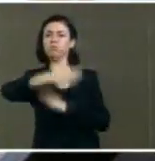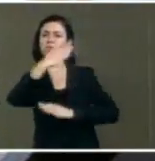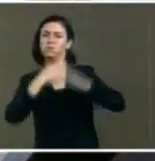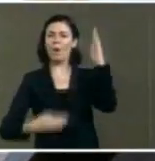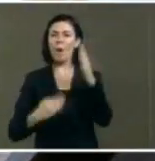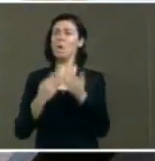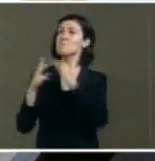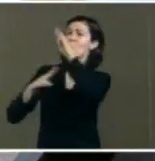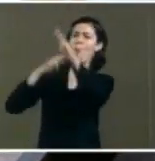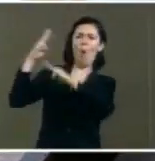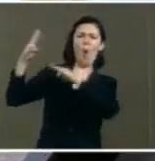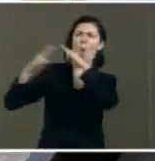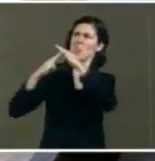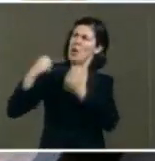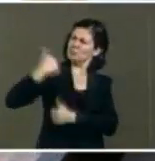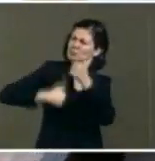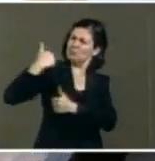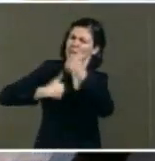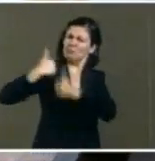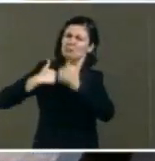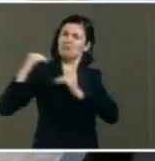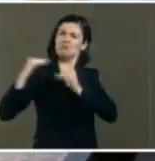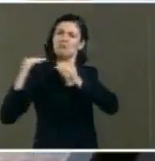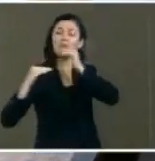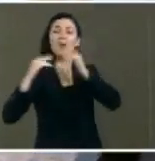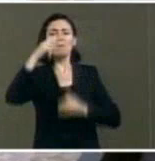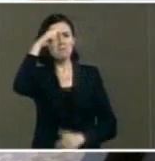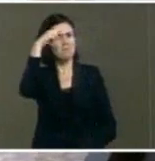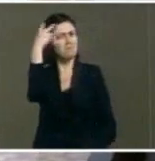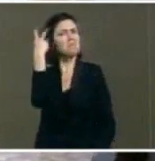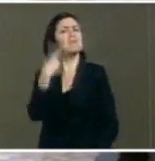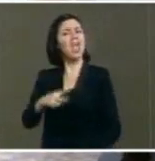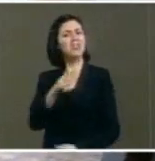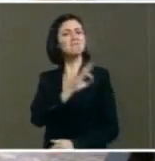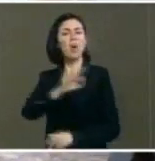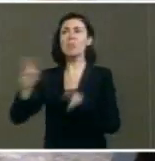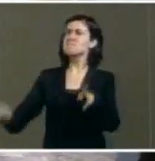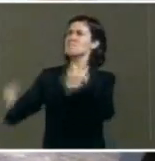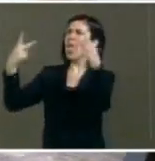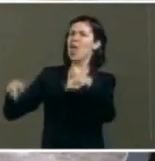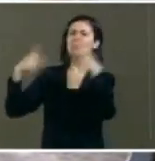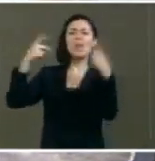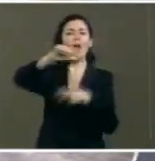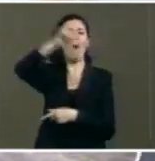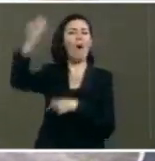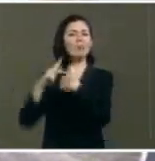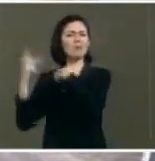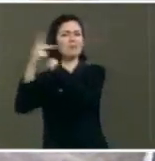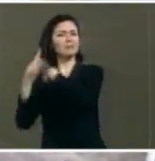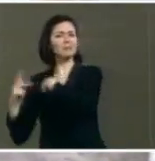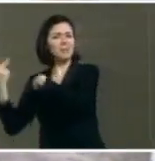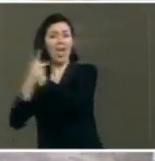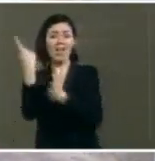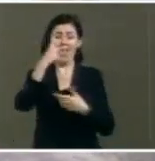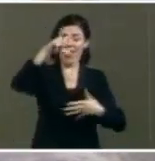han convertido a México en un exportador más grande que todo el resto de América Latina